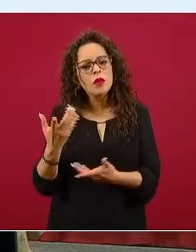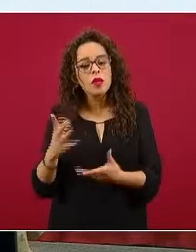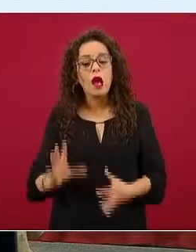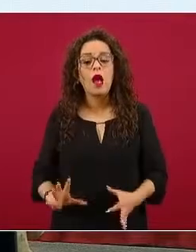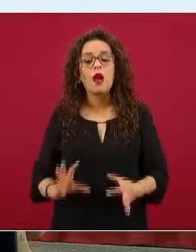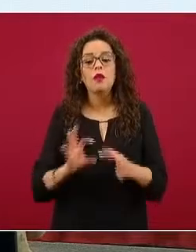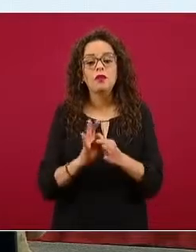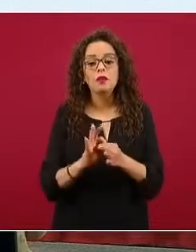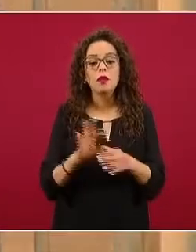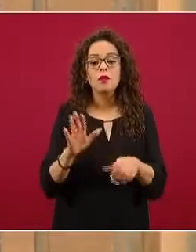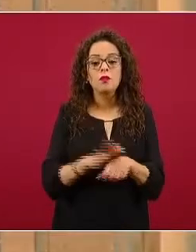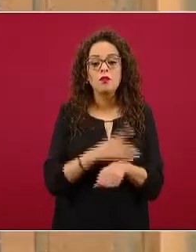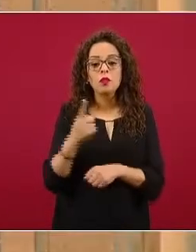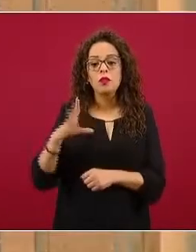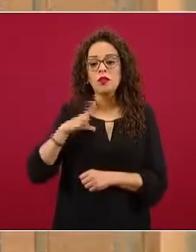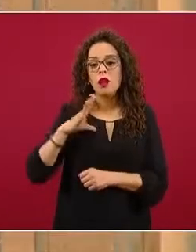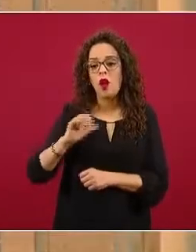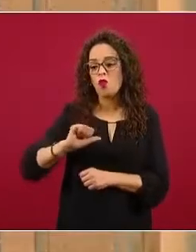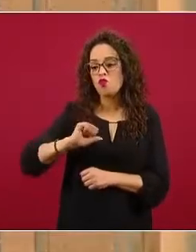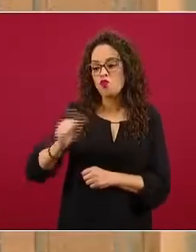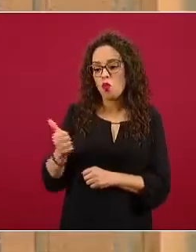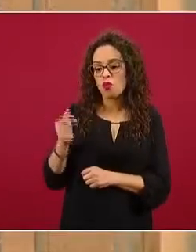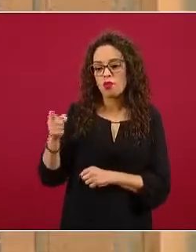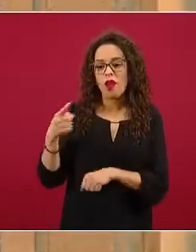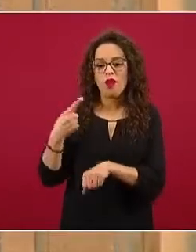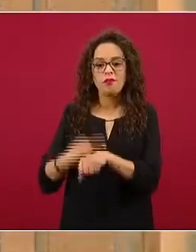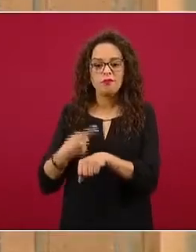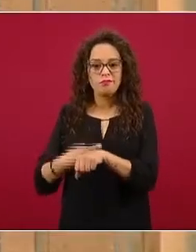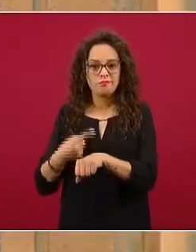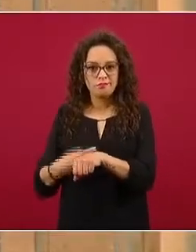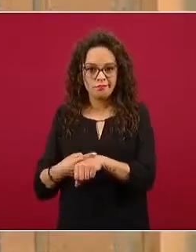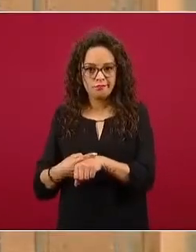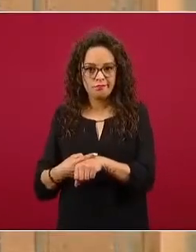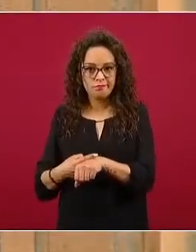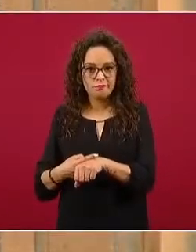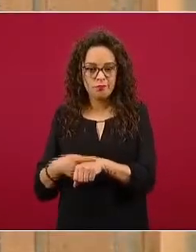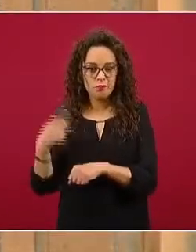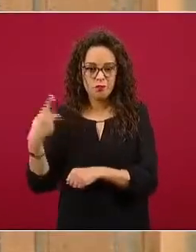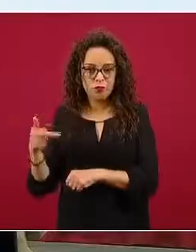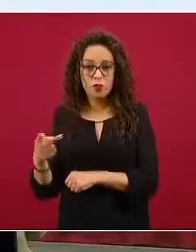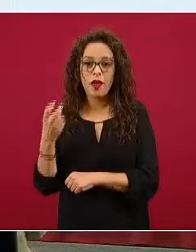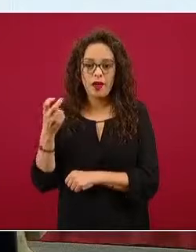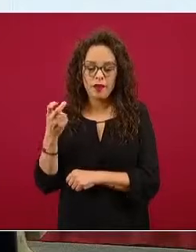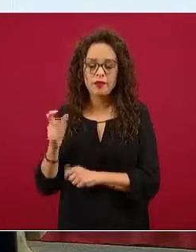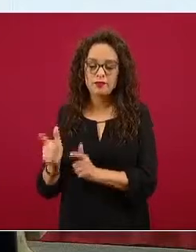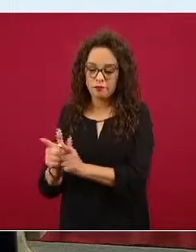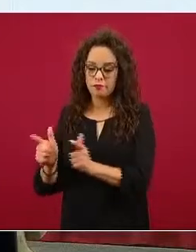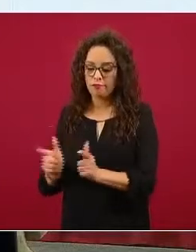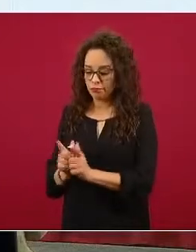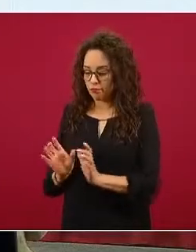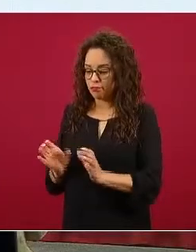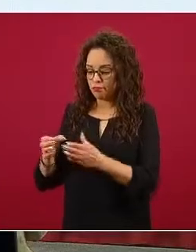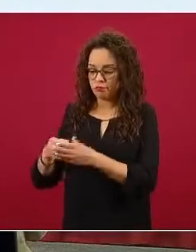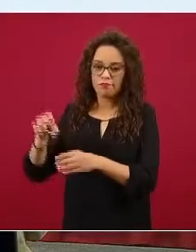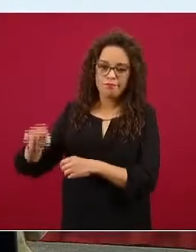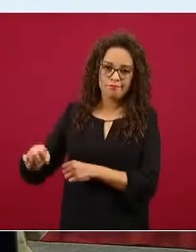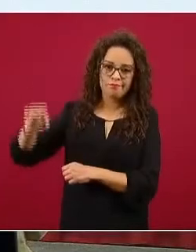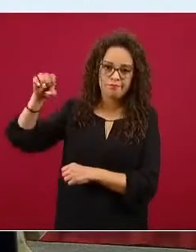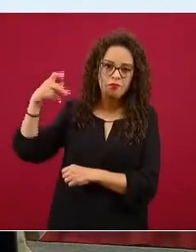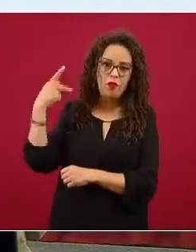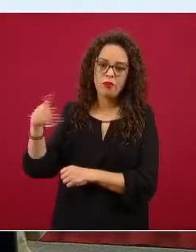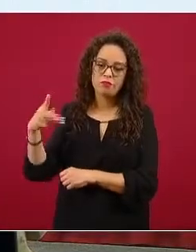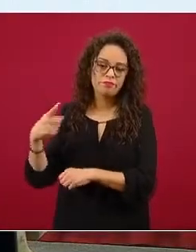de comorbilidades que son muchas veces más frecuentes en estos grupos de edad de mayor edad. La que sigue, por